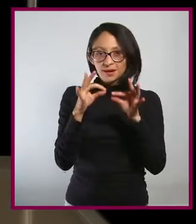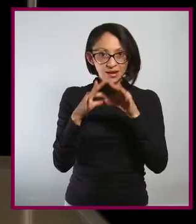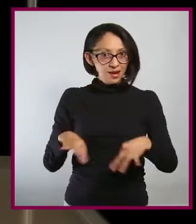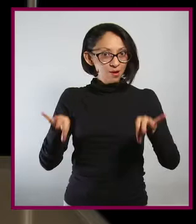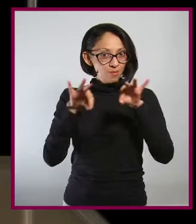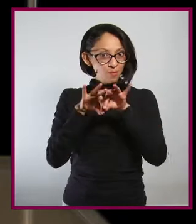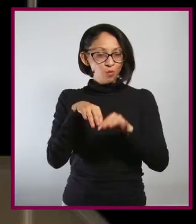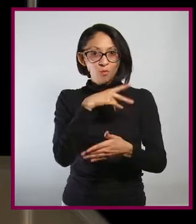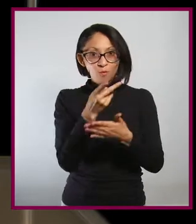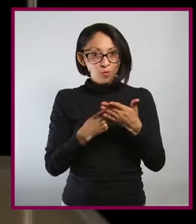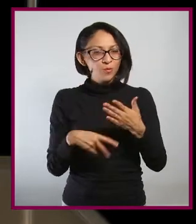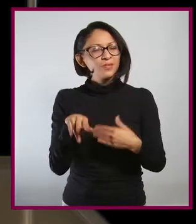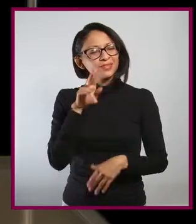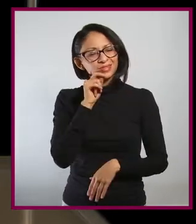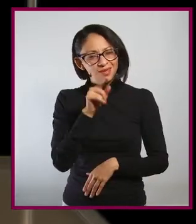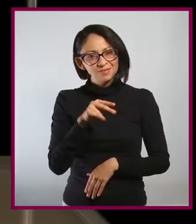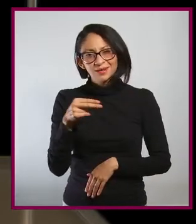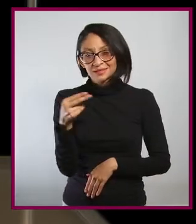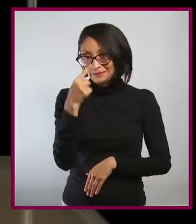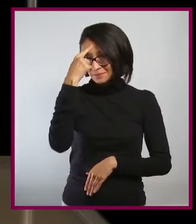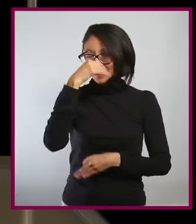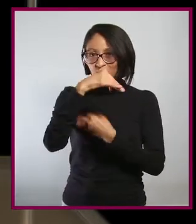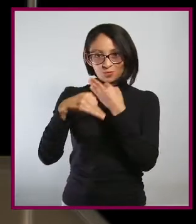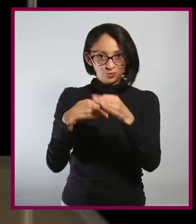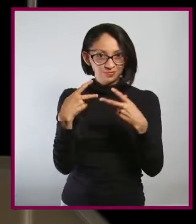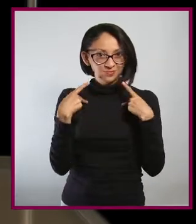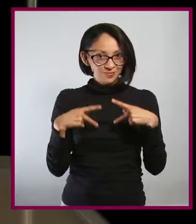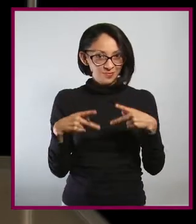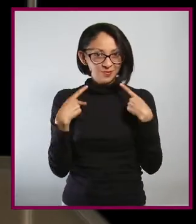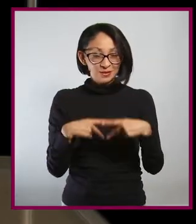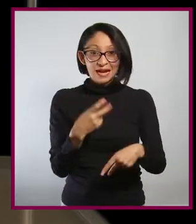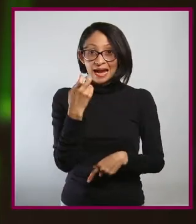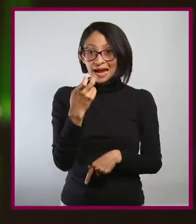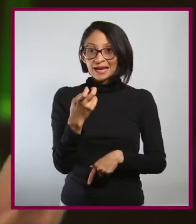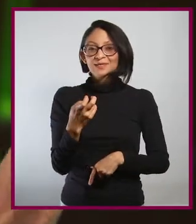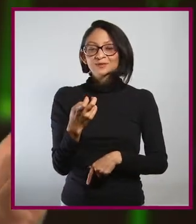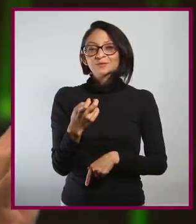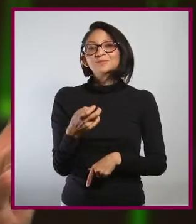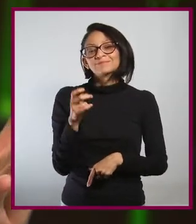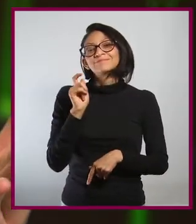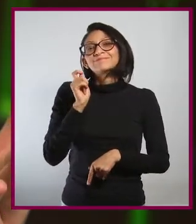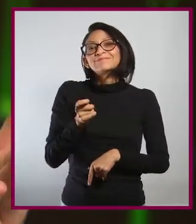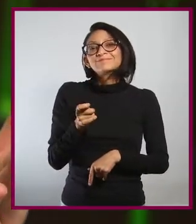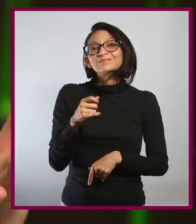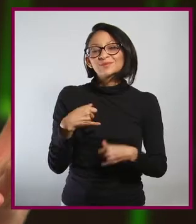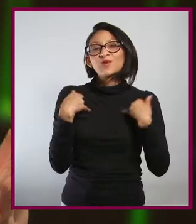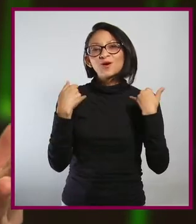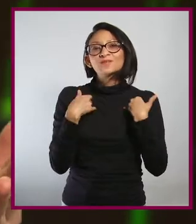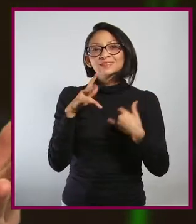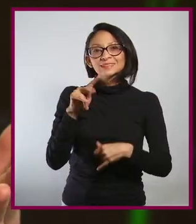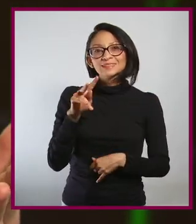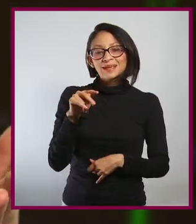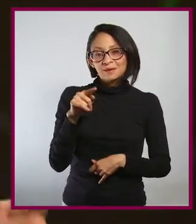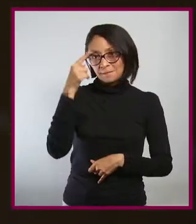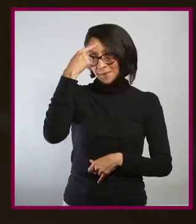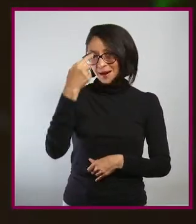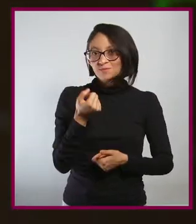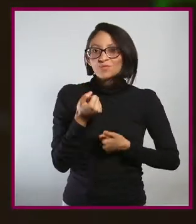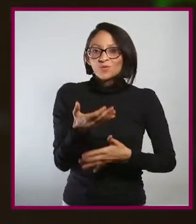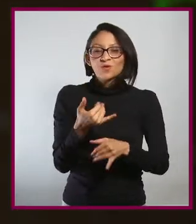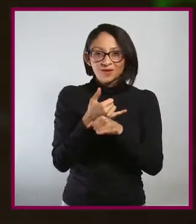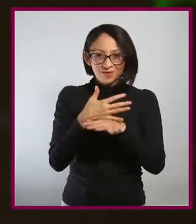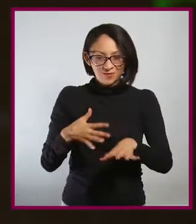programa importante y necesario para todos y todas. Esto y más en Jóvenes en TV, un espacio de reflexión